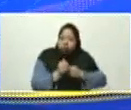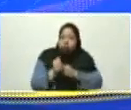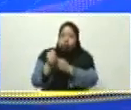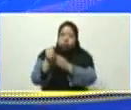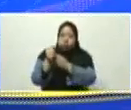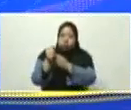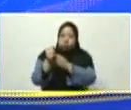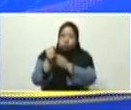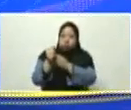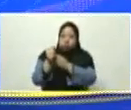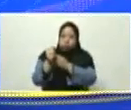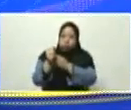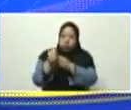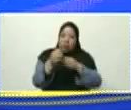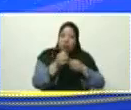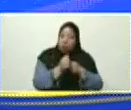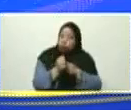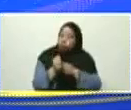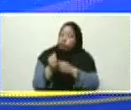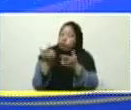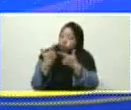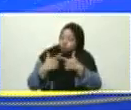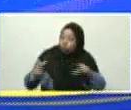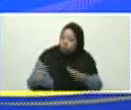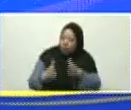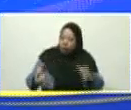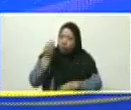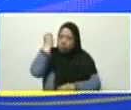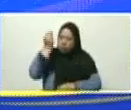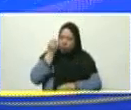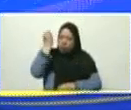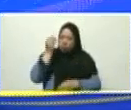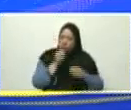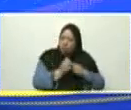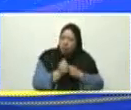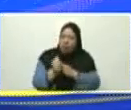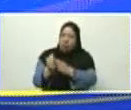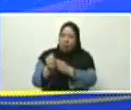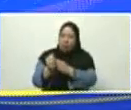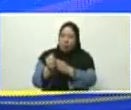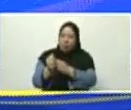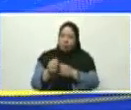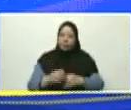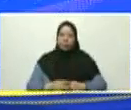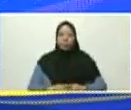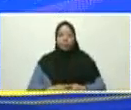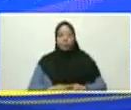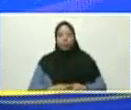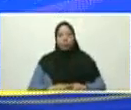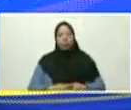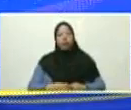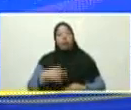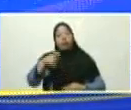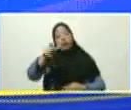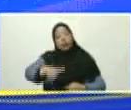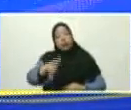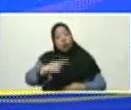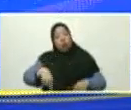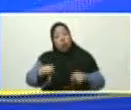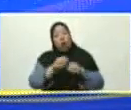Grandes liderazgos. Le tocó encabezar a nuestro libertador Simón